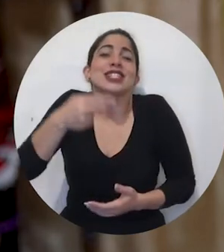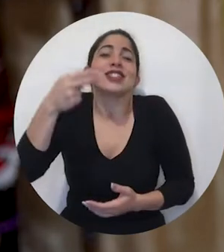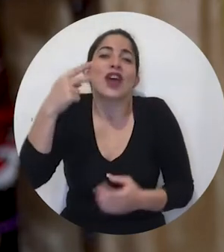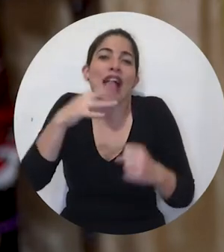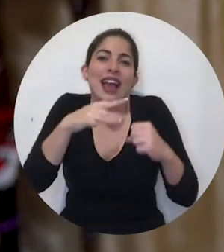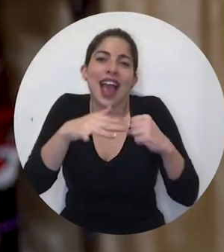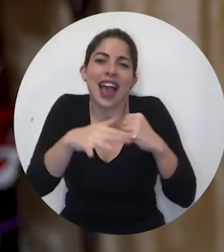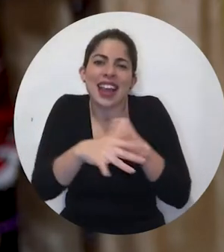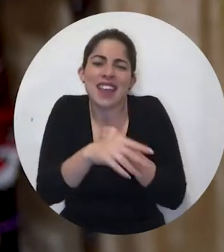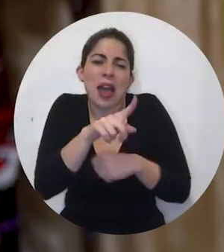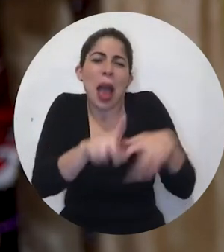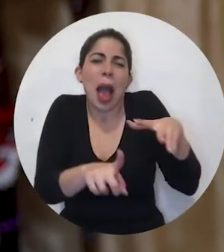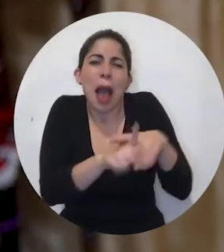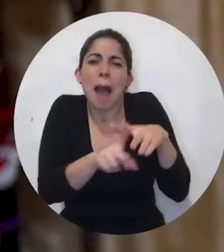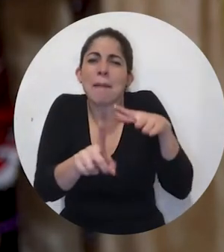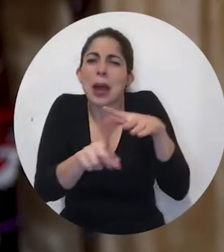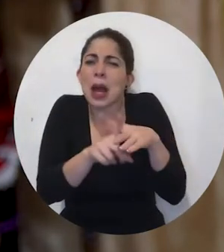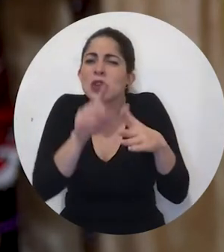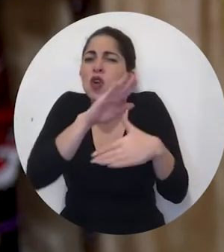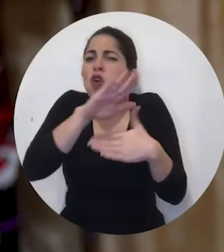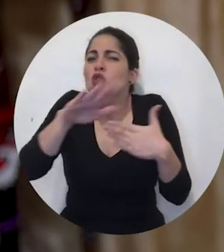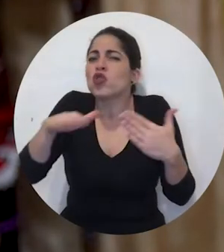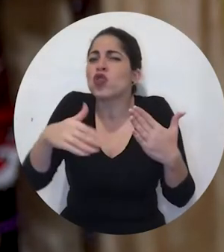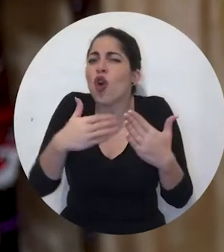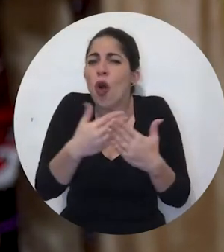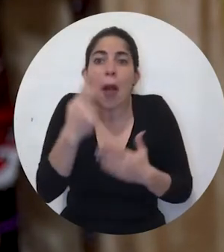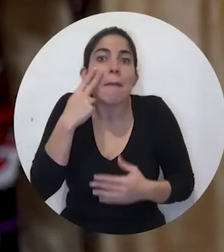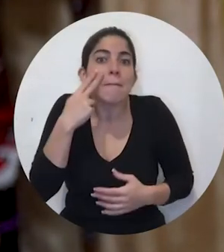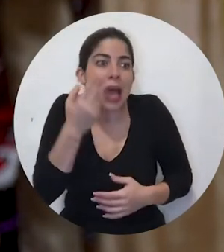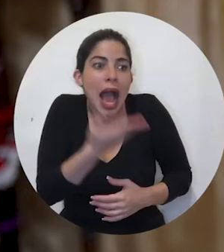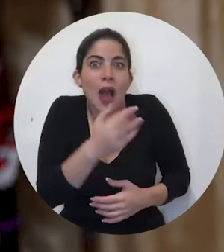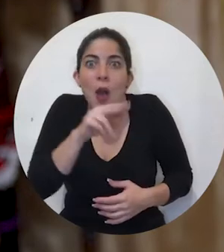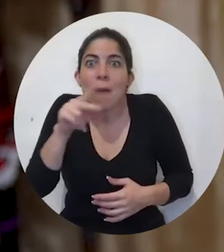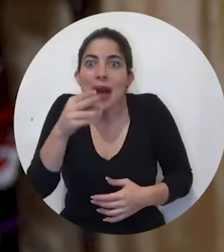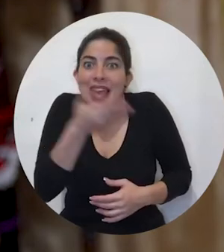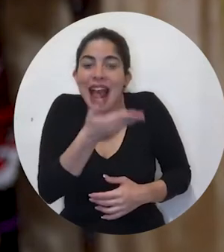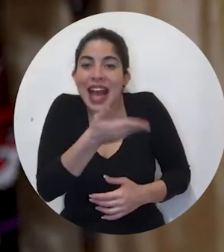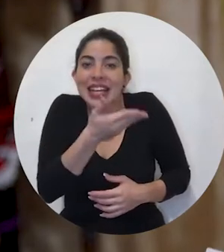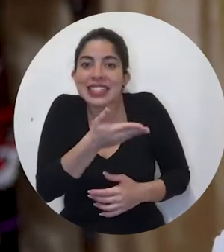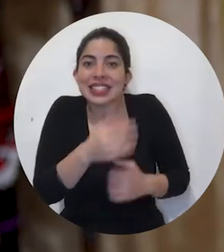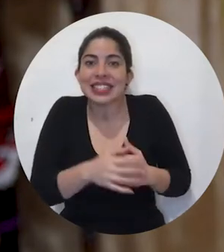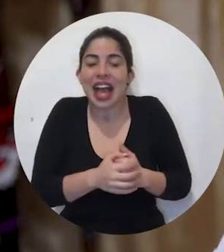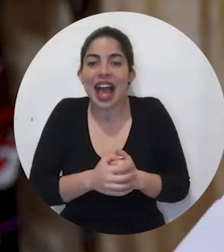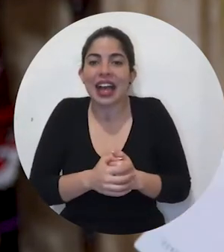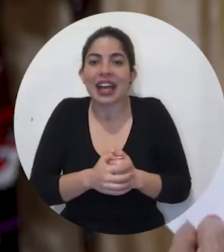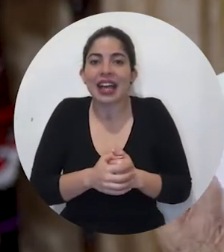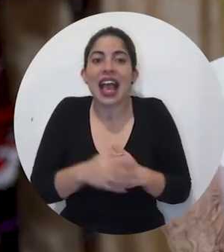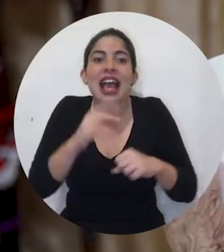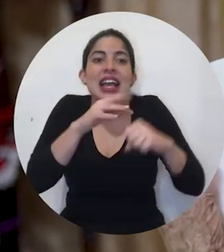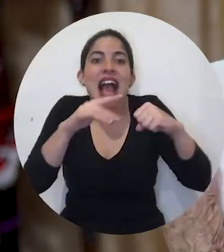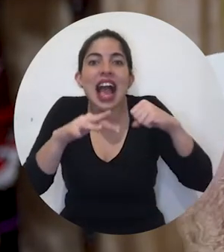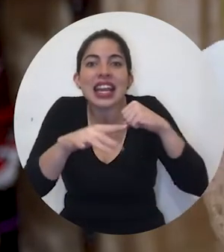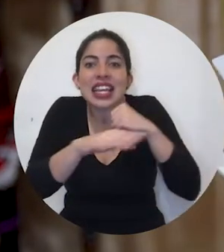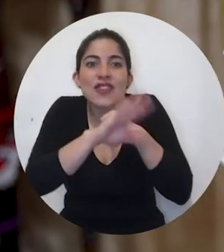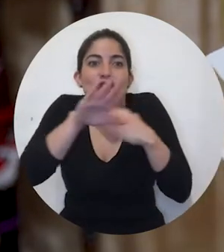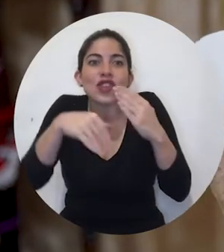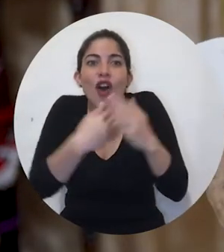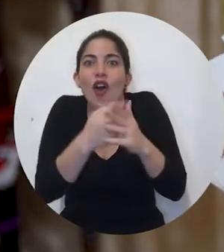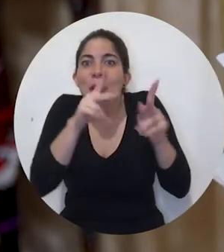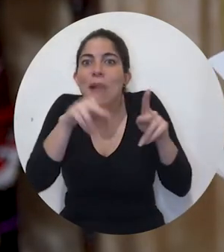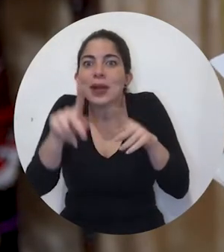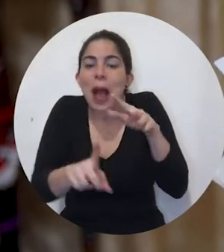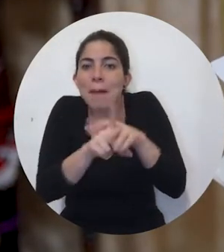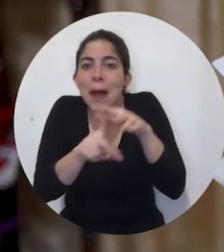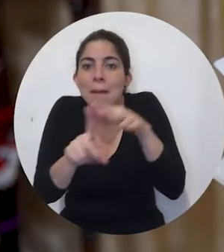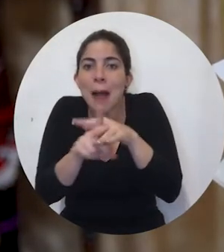encanta leer. Esta es la historia del Caribe con todos los aquí, que vean todos los compañeros, los que han trabajado en